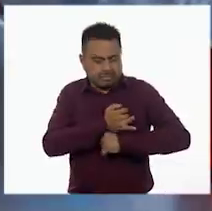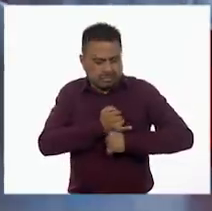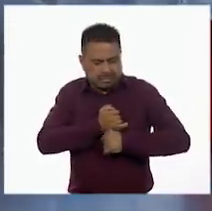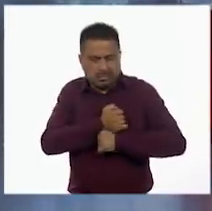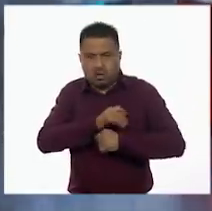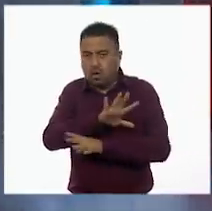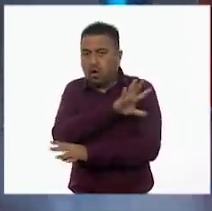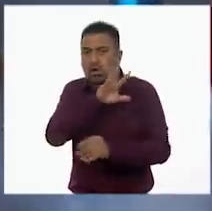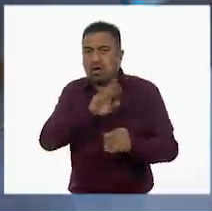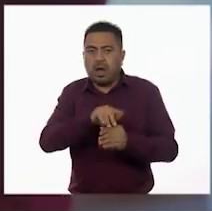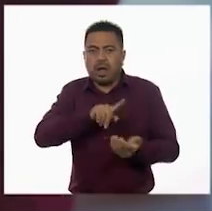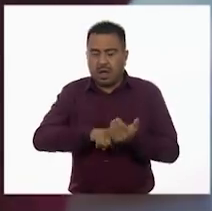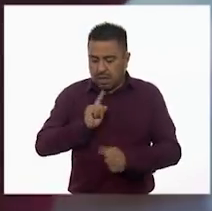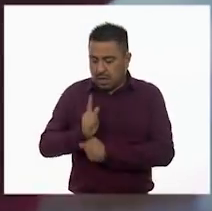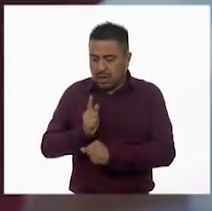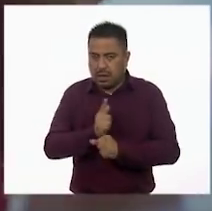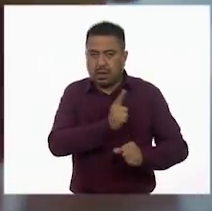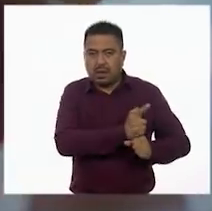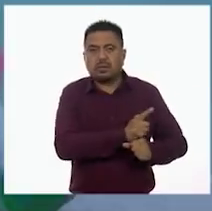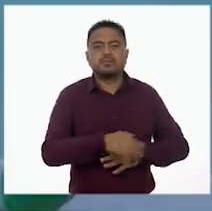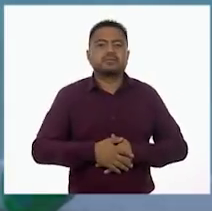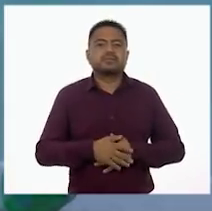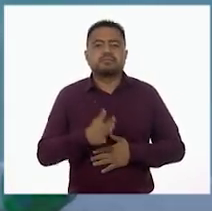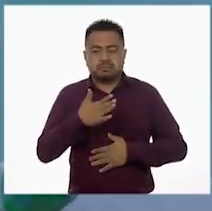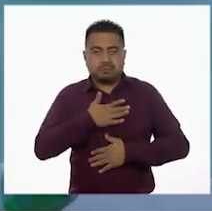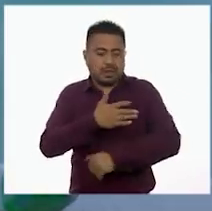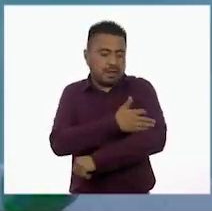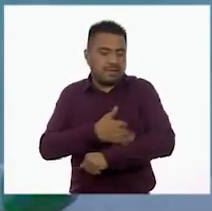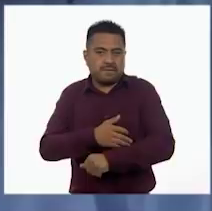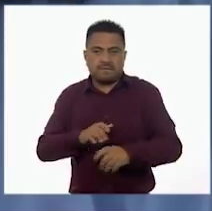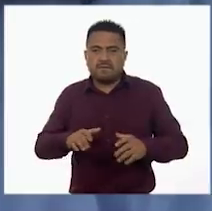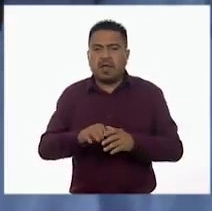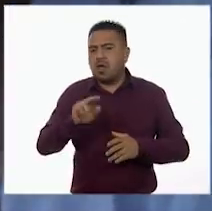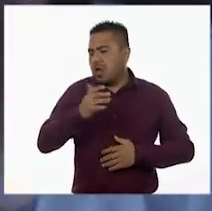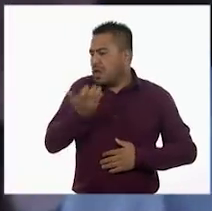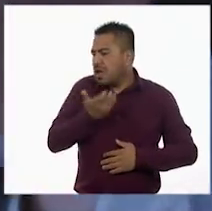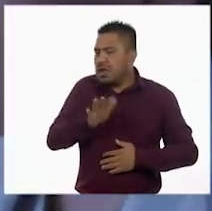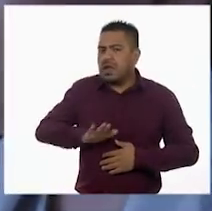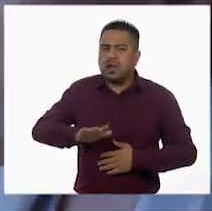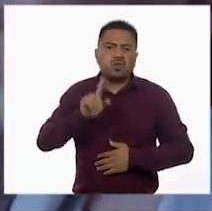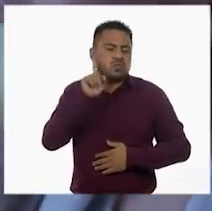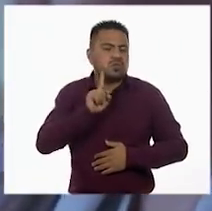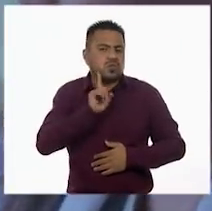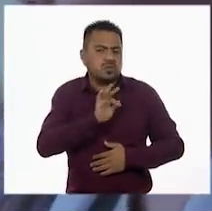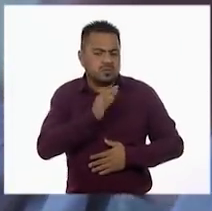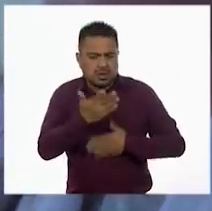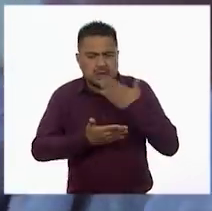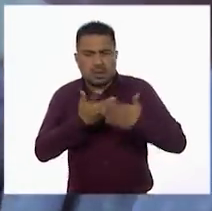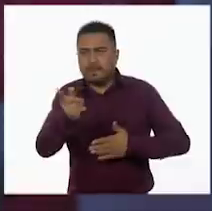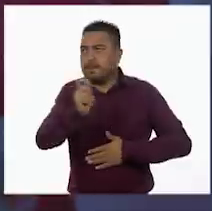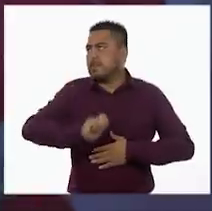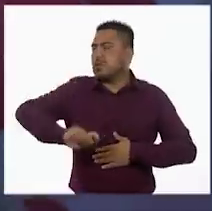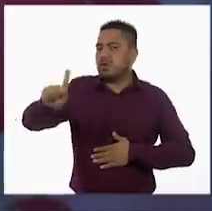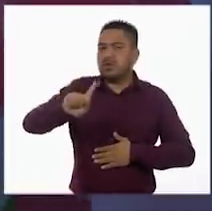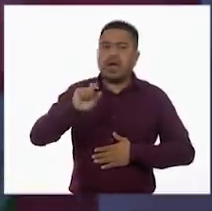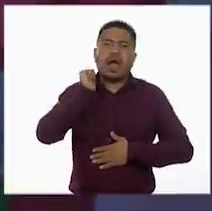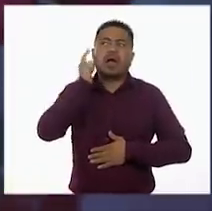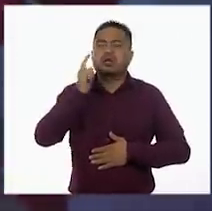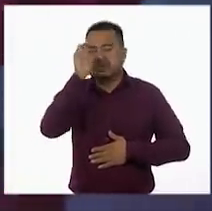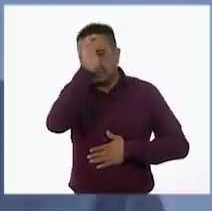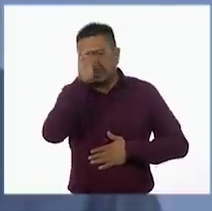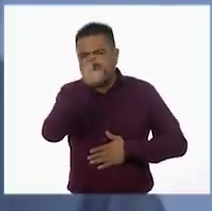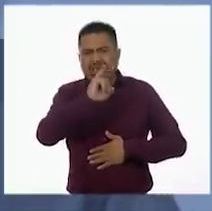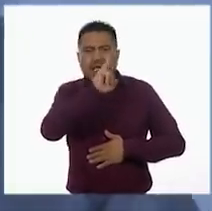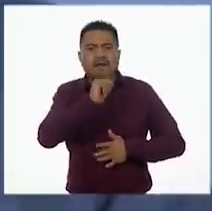explorando todo lo que me encontraba a mi paso. En mi familia no era tan común que alguna mujer estudiara profesionalmente alguna ciencia